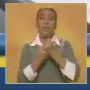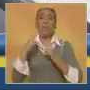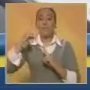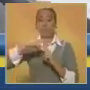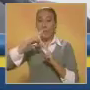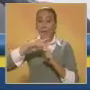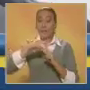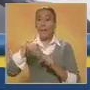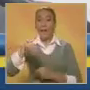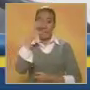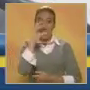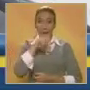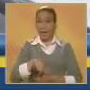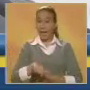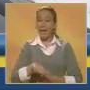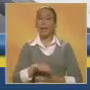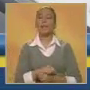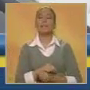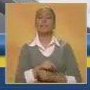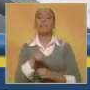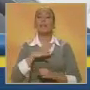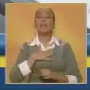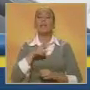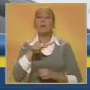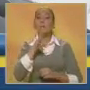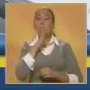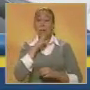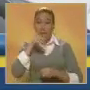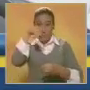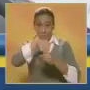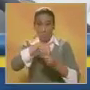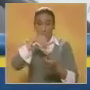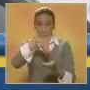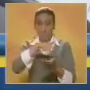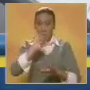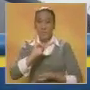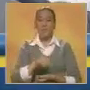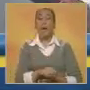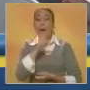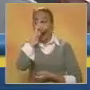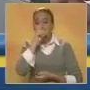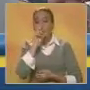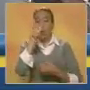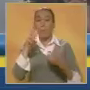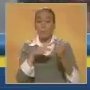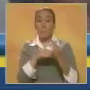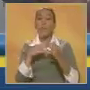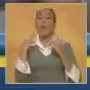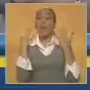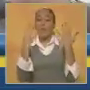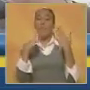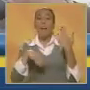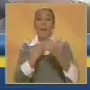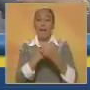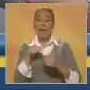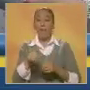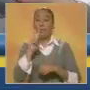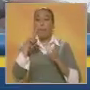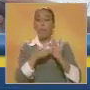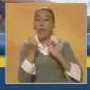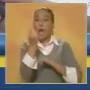como acá en Caracas, aquí en las instalaciones de Sudeban, entre el año 2009, 2010 y 2011, en estos tres años, hemos atendido